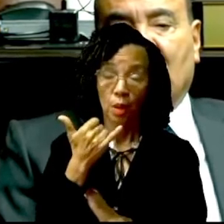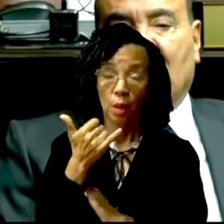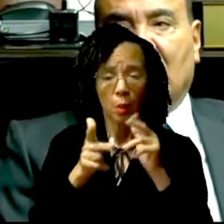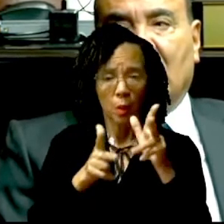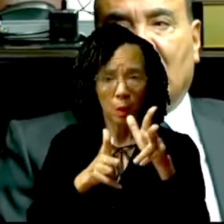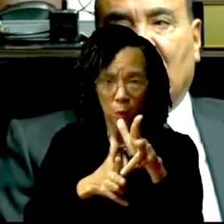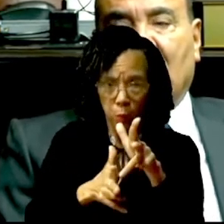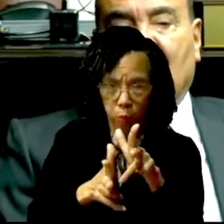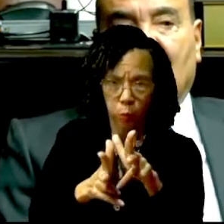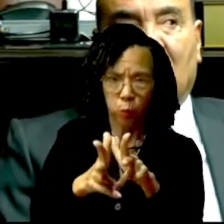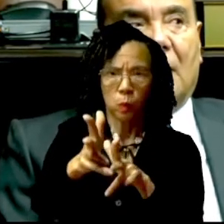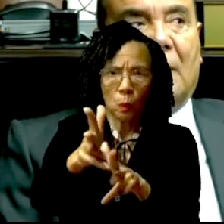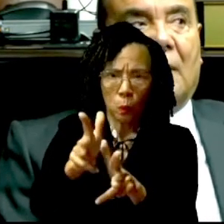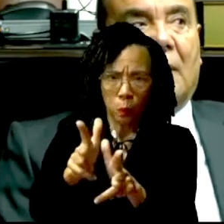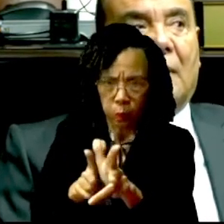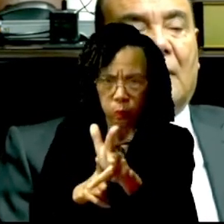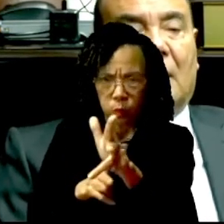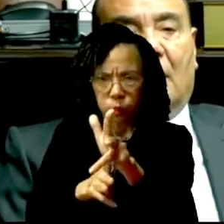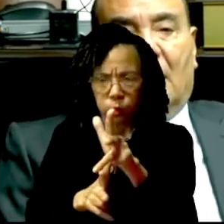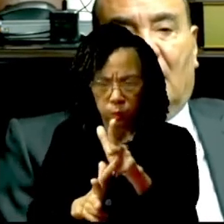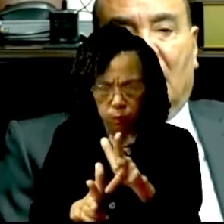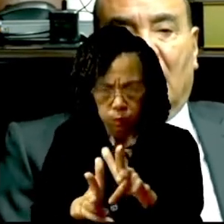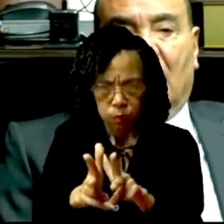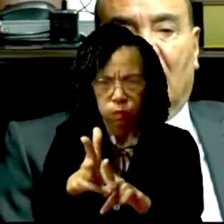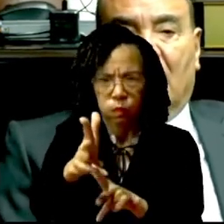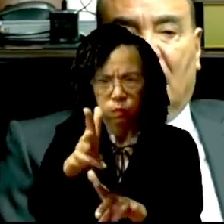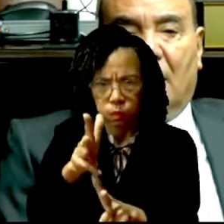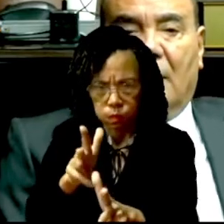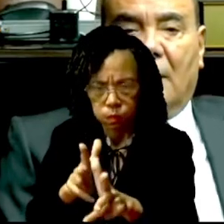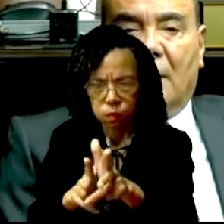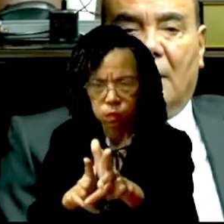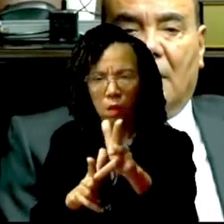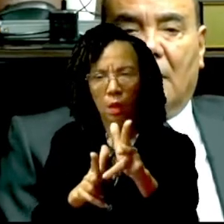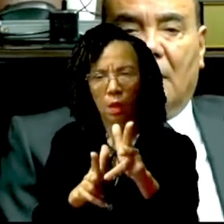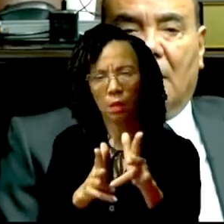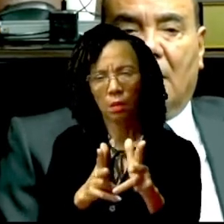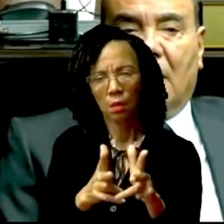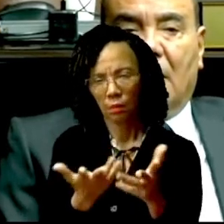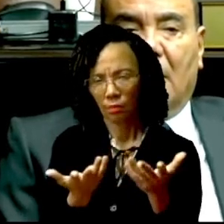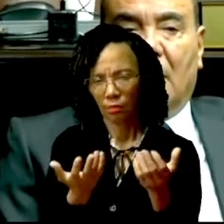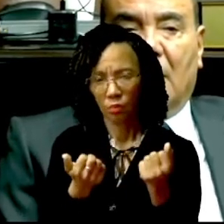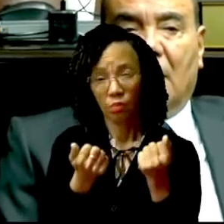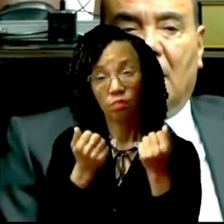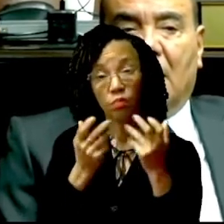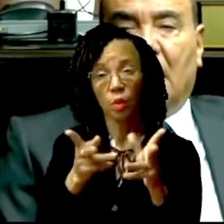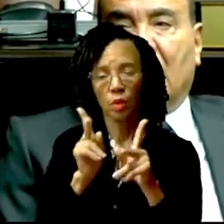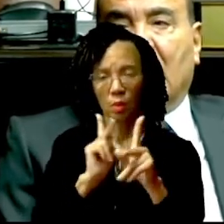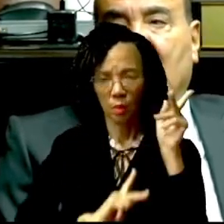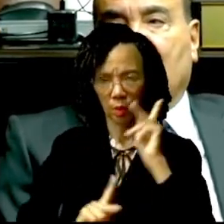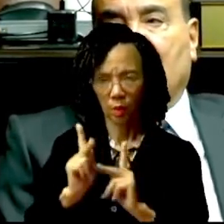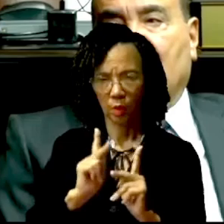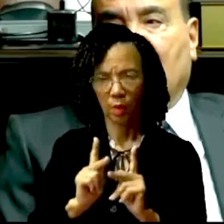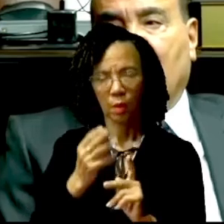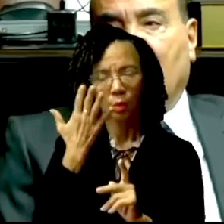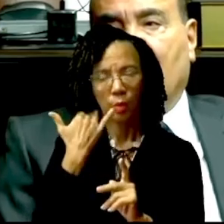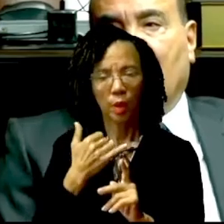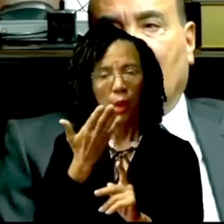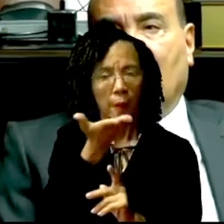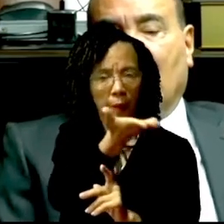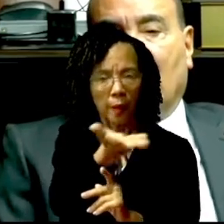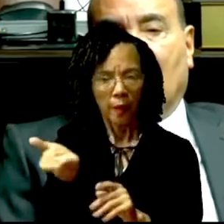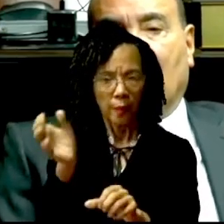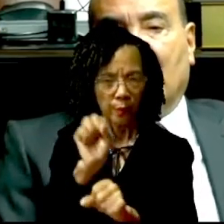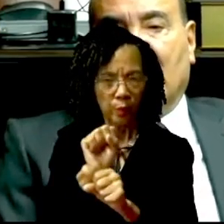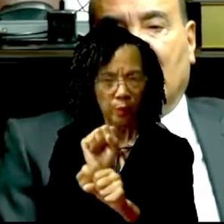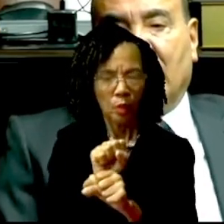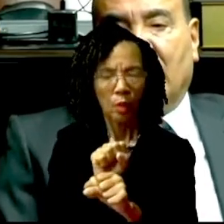el 70% de la población de Villacerro es la que trabaja hoy en la zona hotelera de Verón Punta